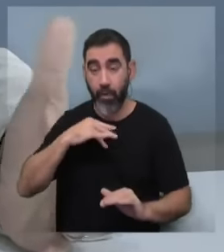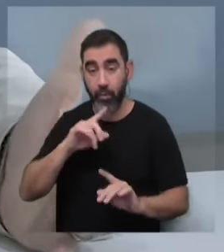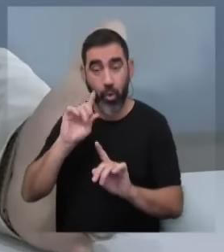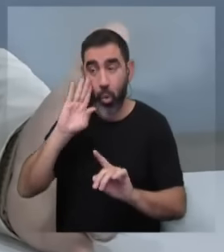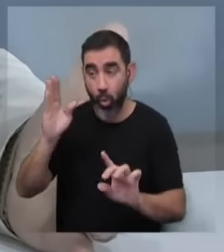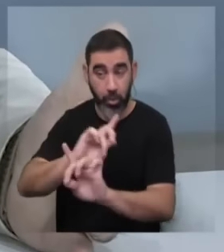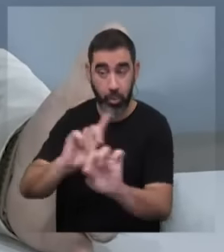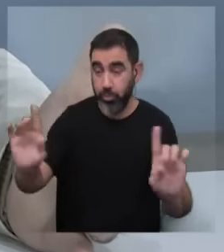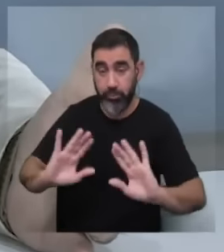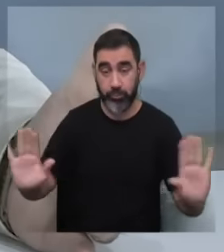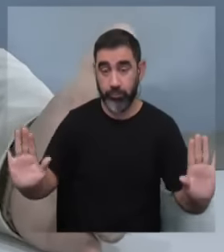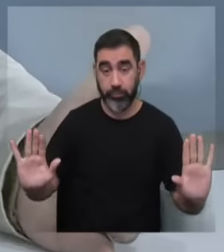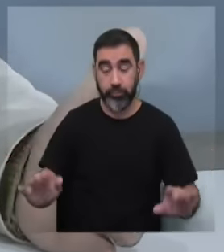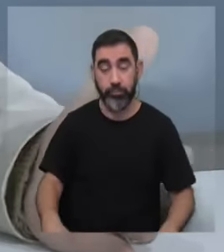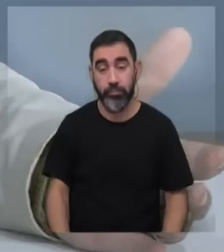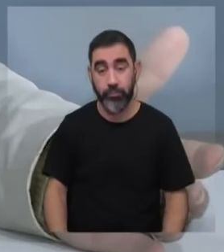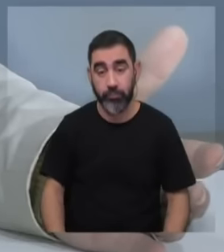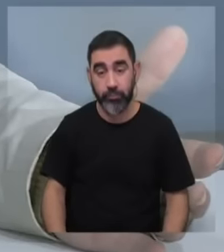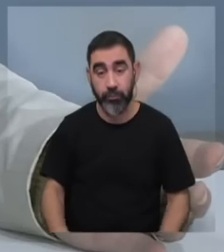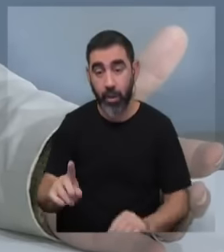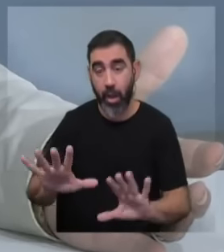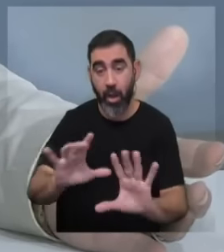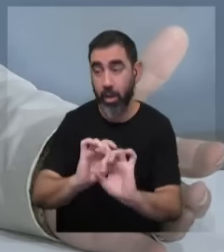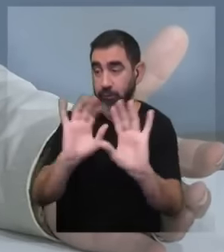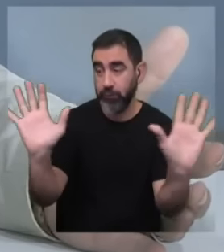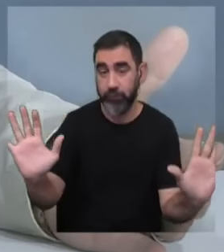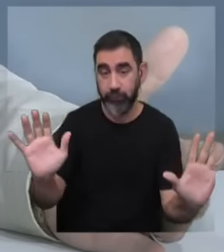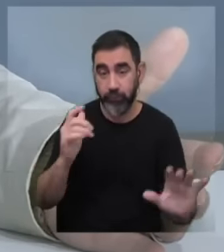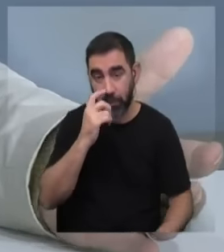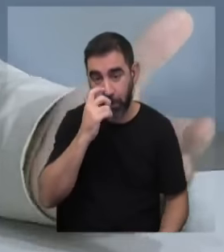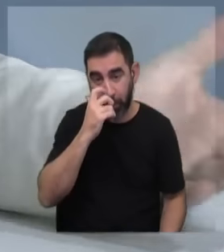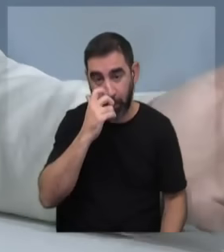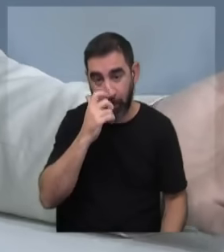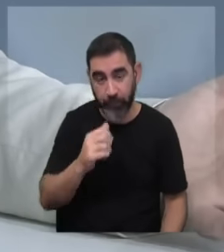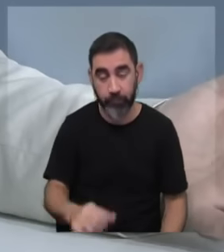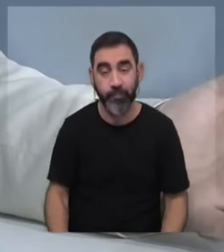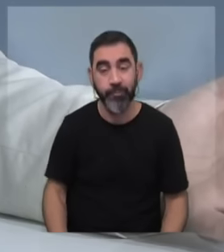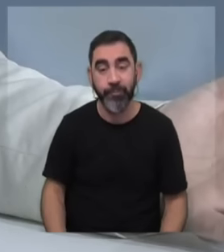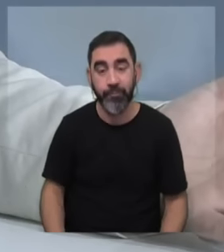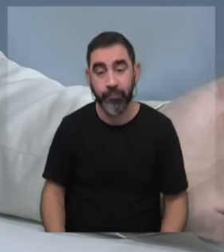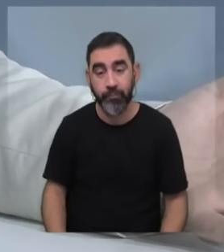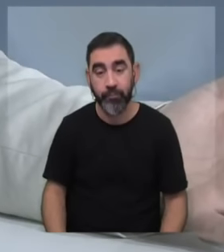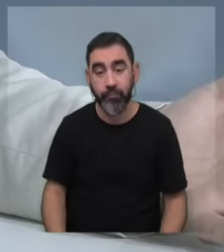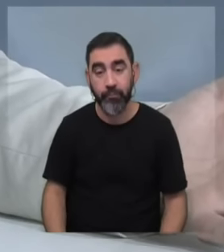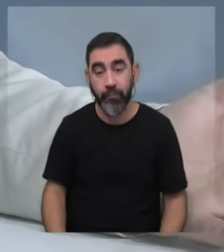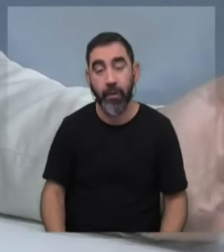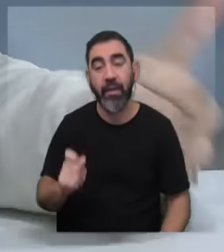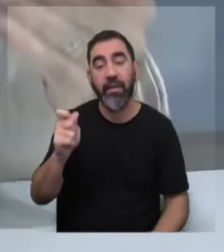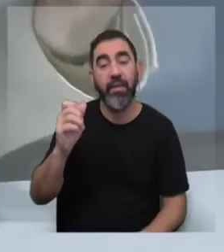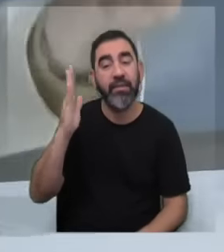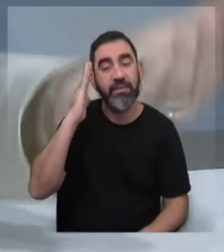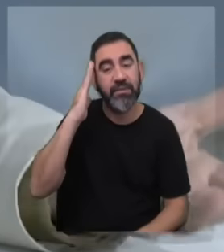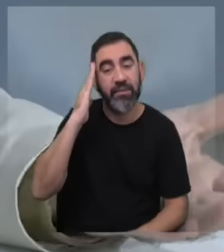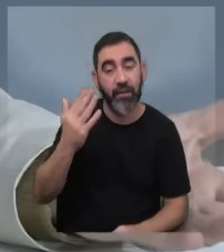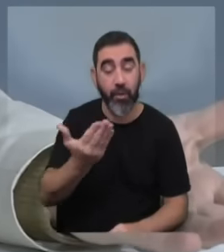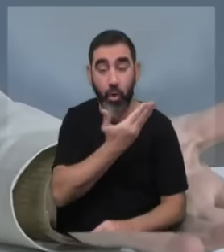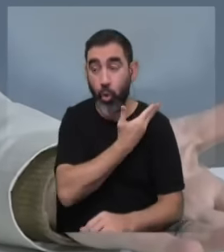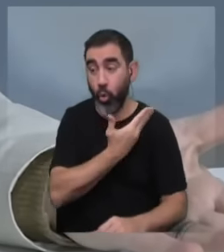que reconocerlo es así de claro quién puede darnos esos elementos que el